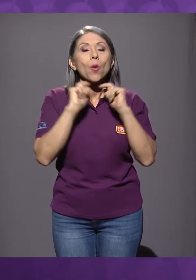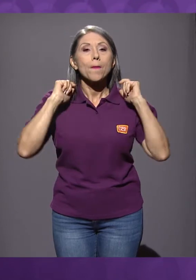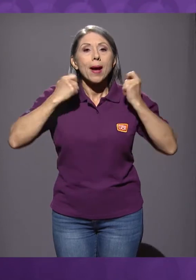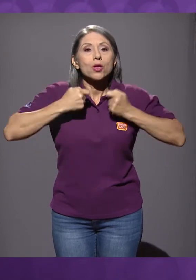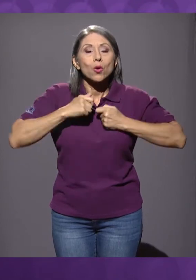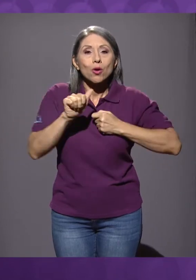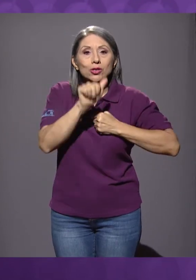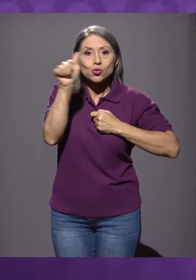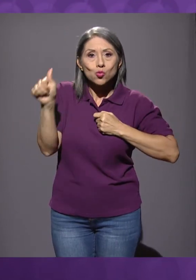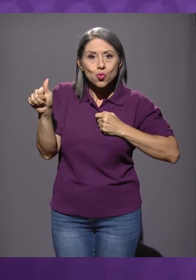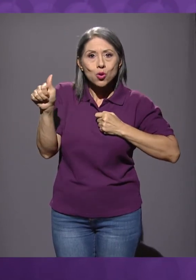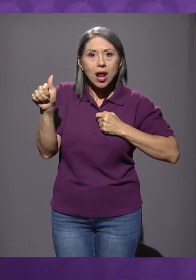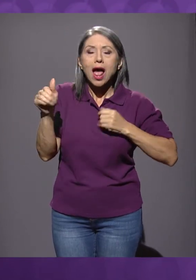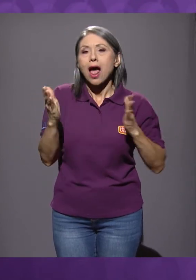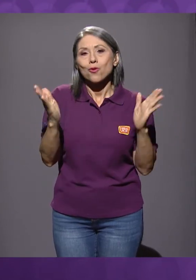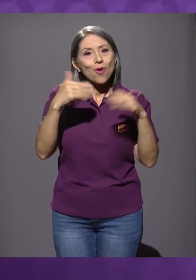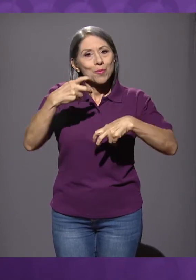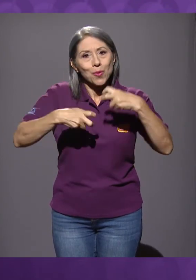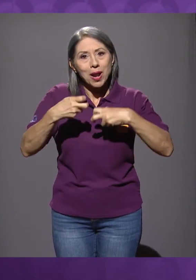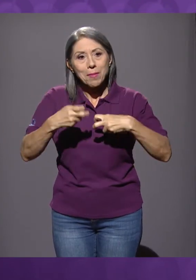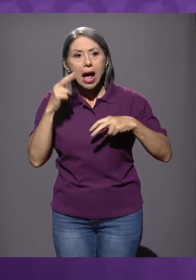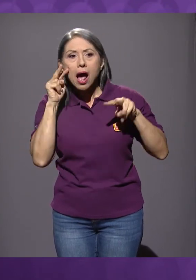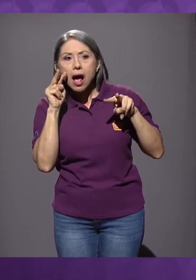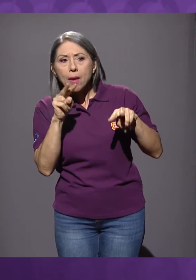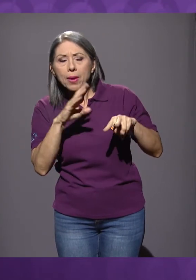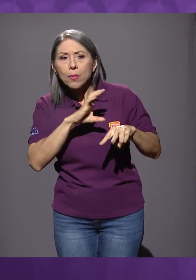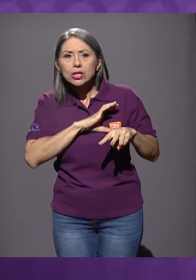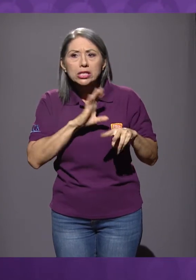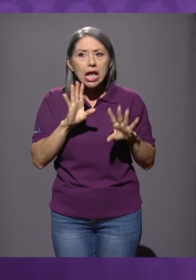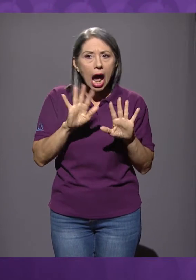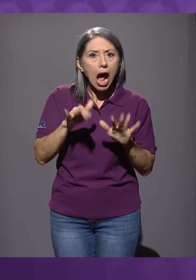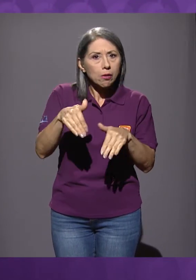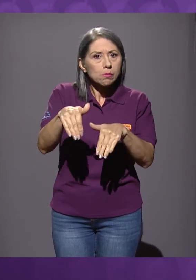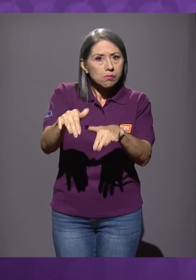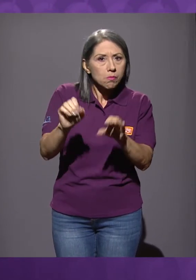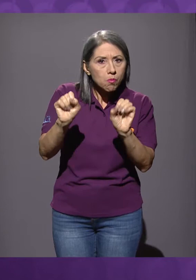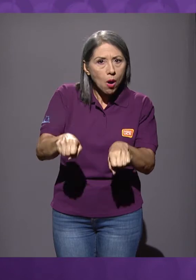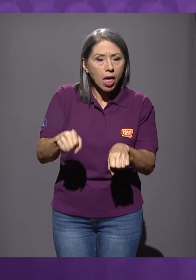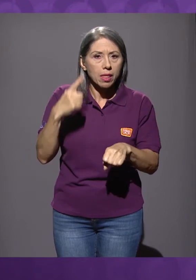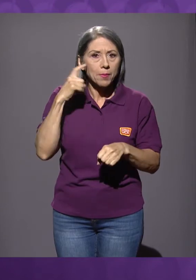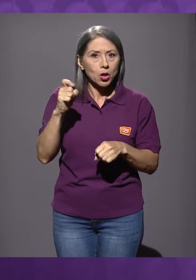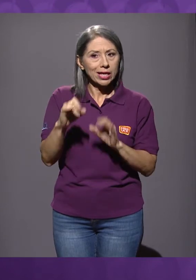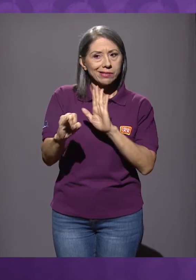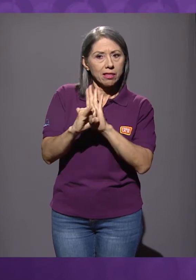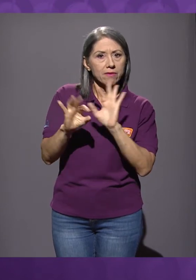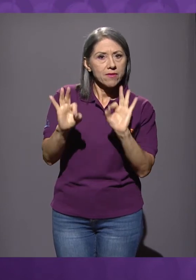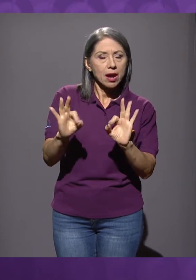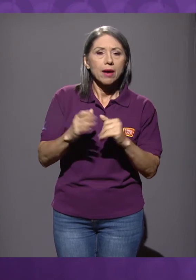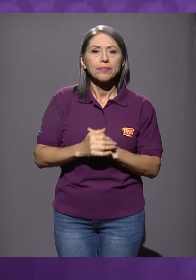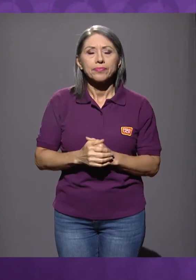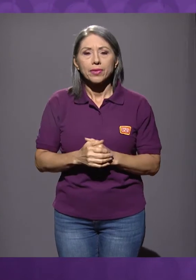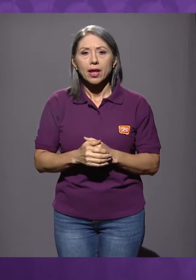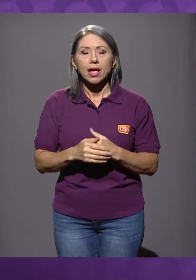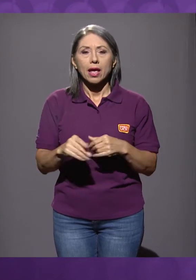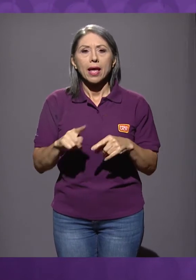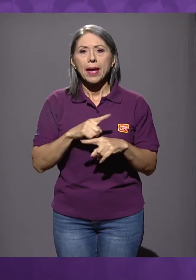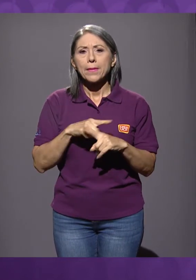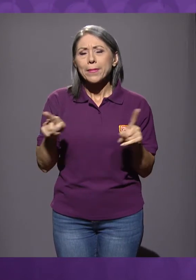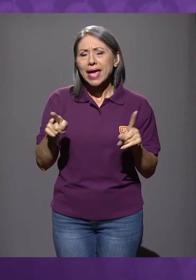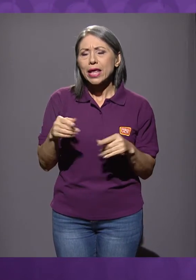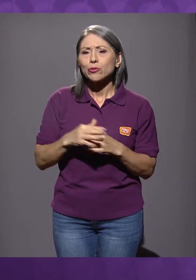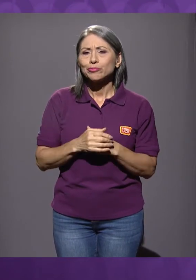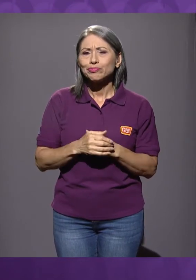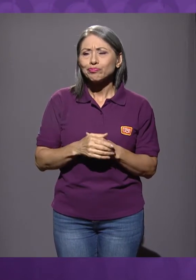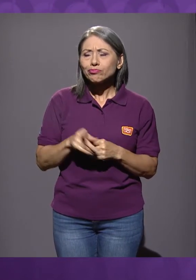¿verdad?, veía el vehículo circulando. Pero yo quisiera también hacer énfasis en esto que